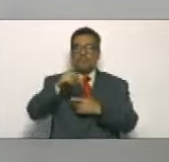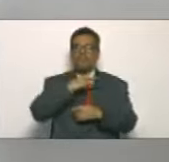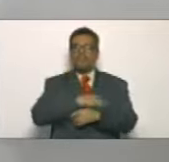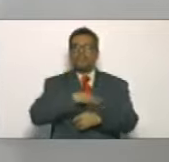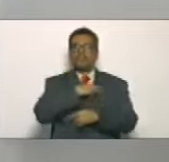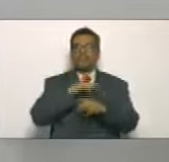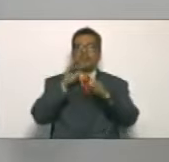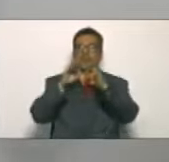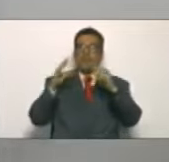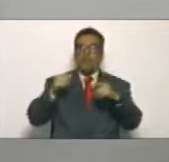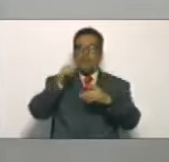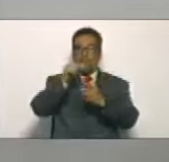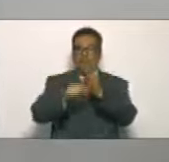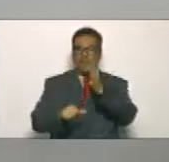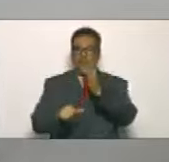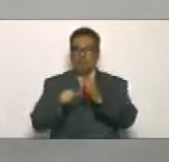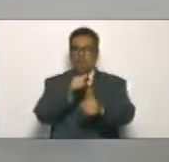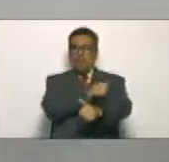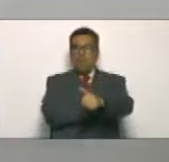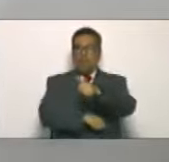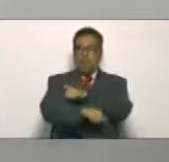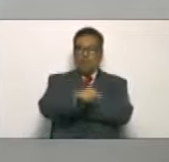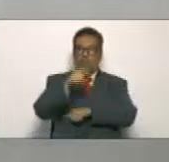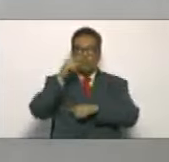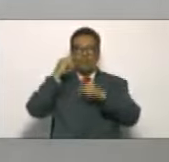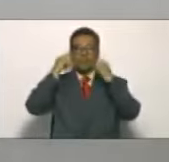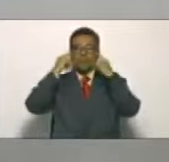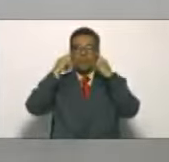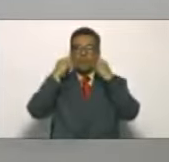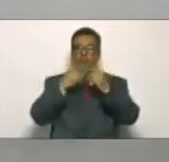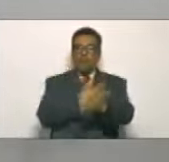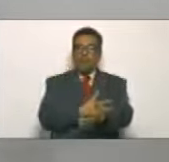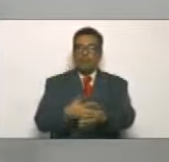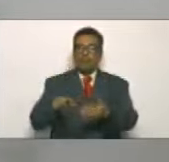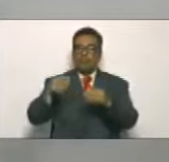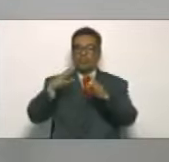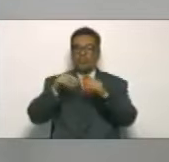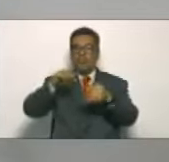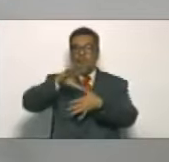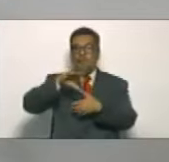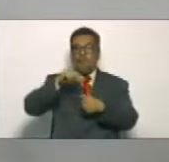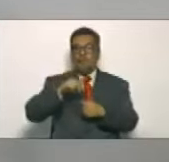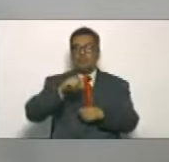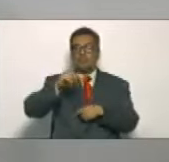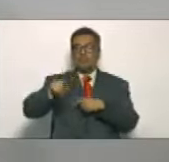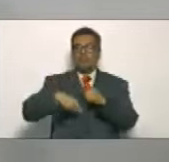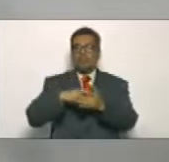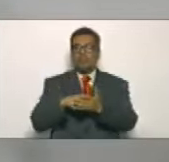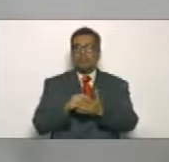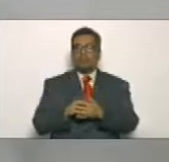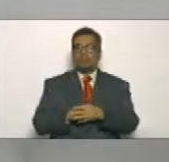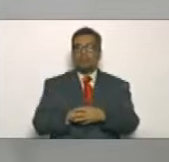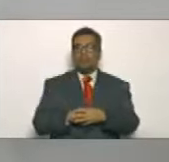misión Milagro y a la operación de la vista que se hicieron por millones en nuestro país y en toda América Latina?